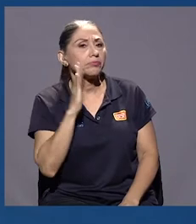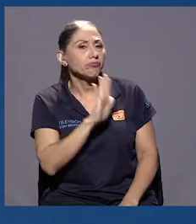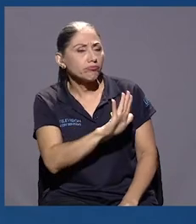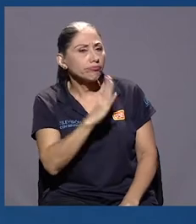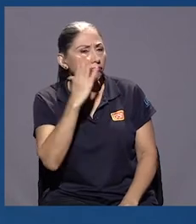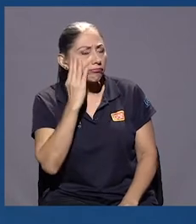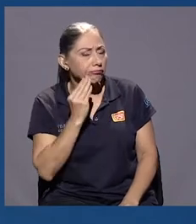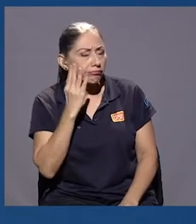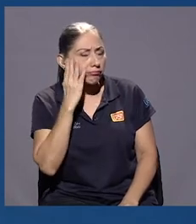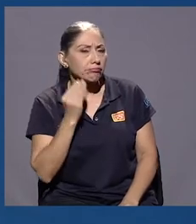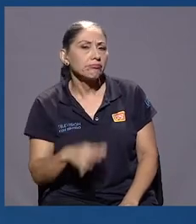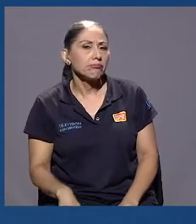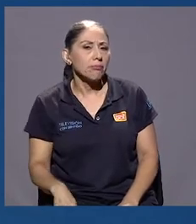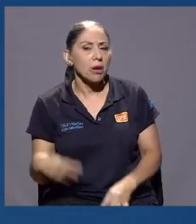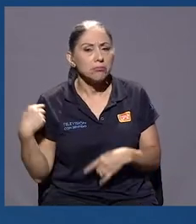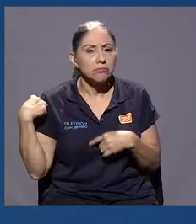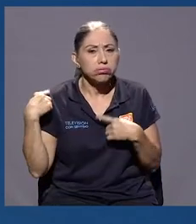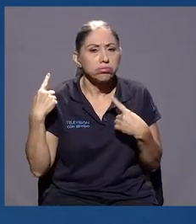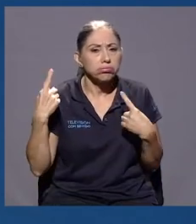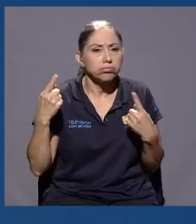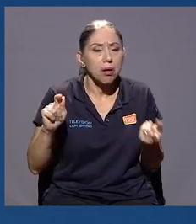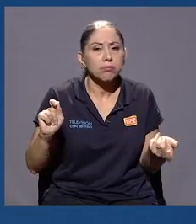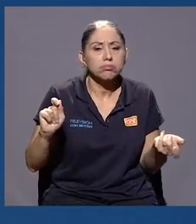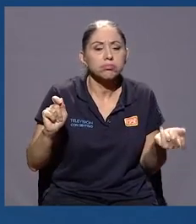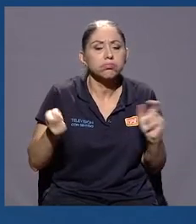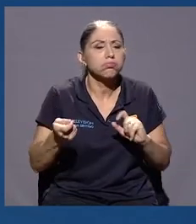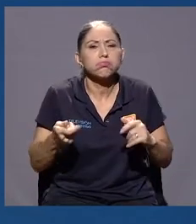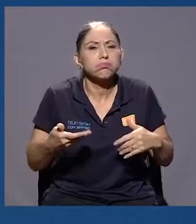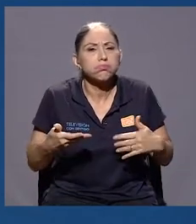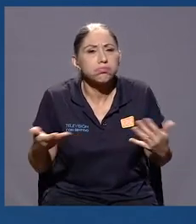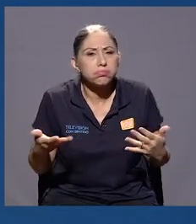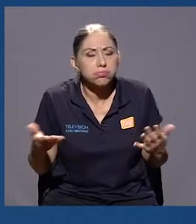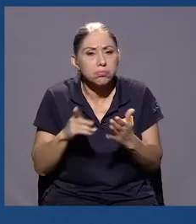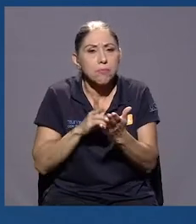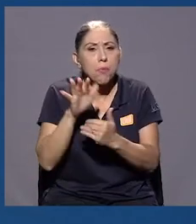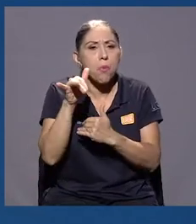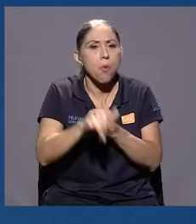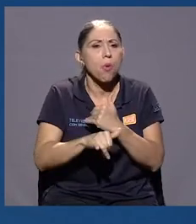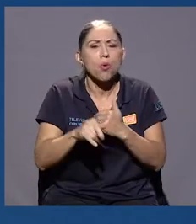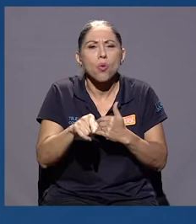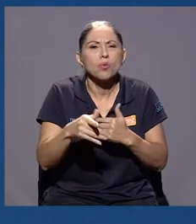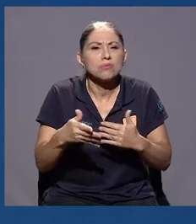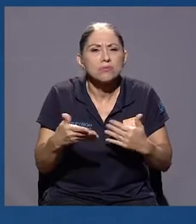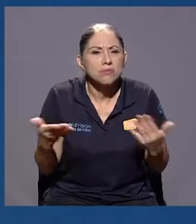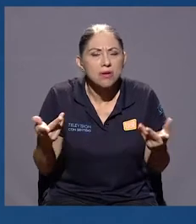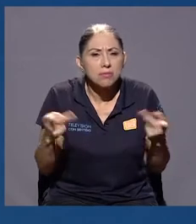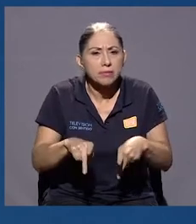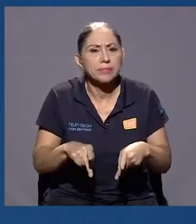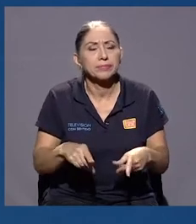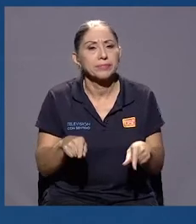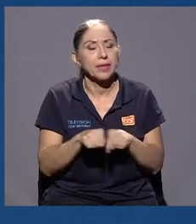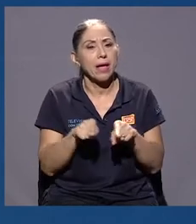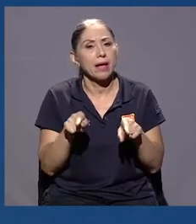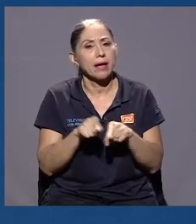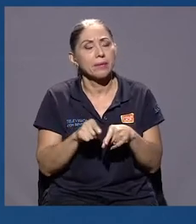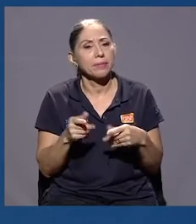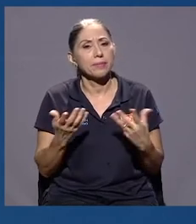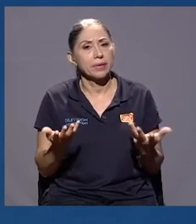experiencia ya que transformacional visto como cómo se ha desarrollado el proyecto y cómo también se ha involucrado